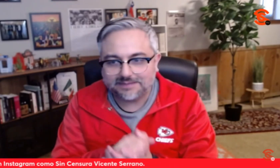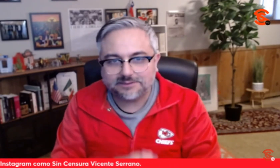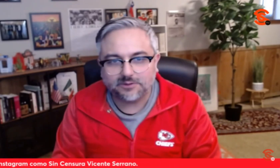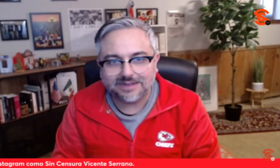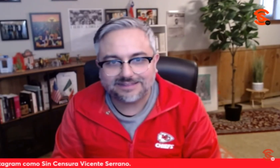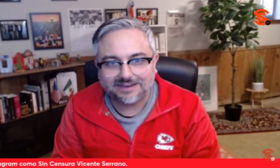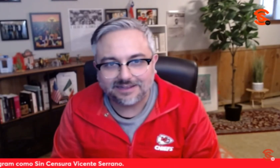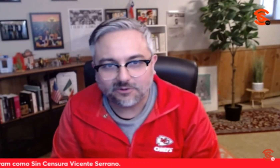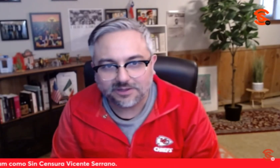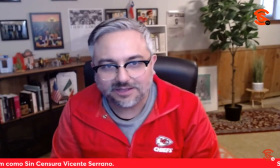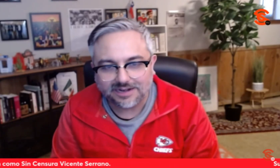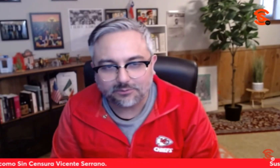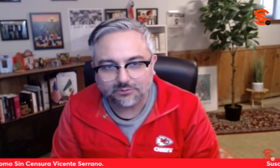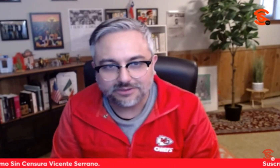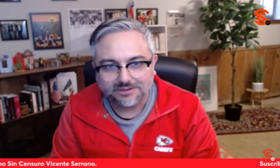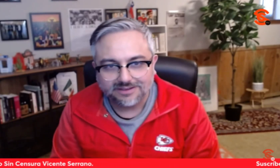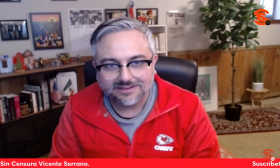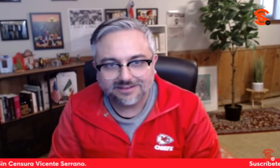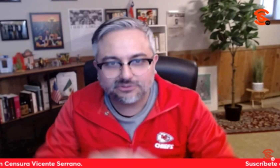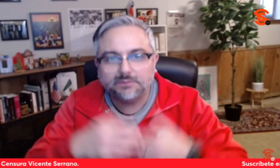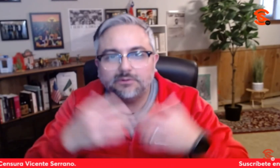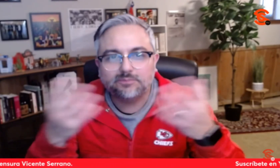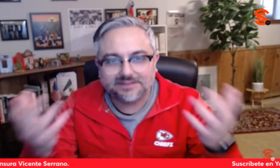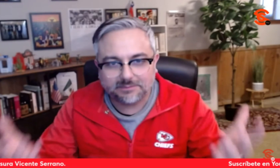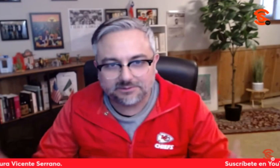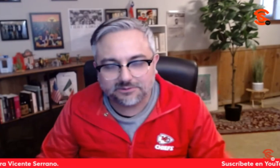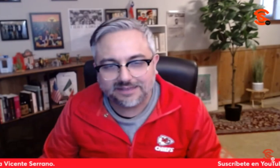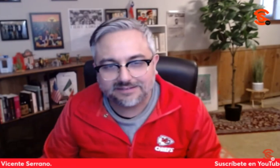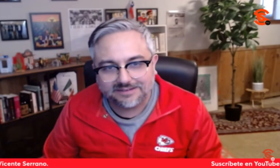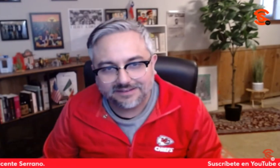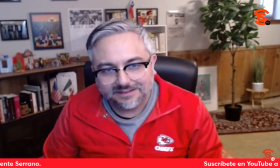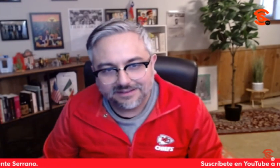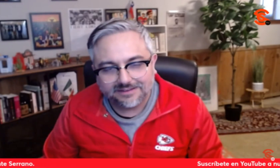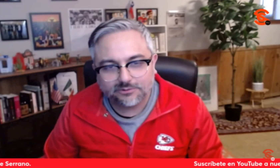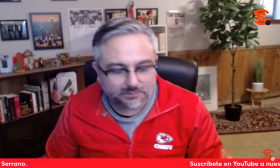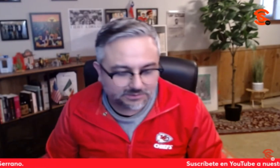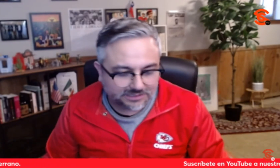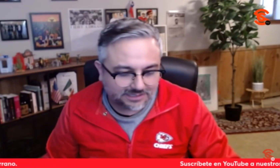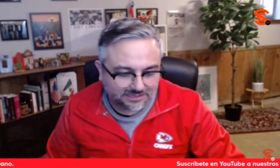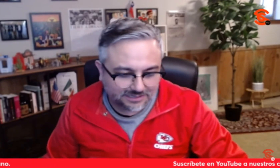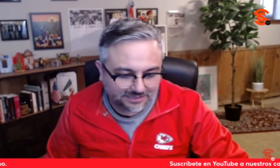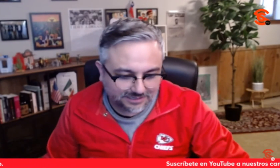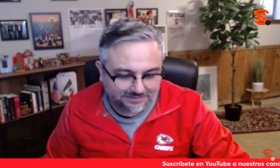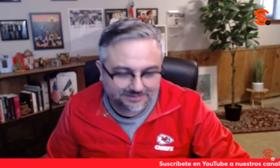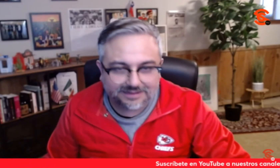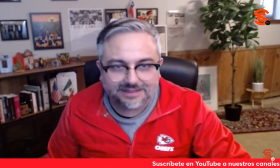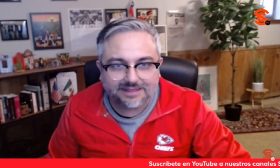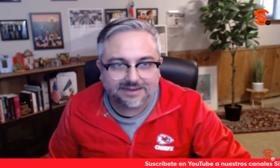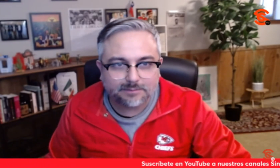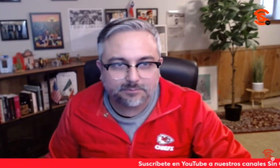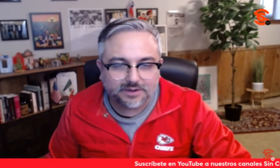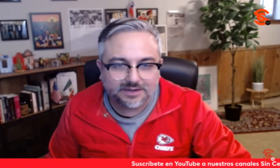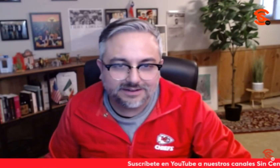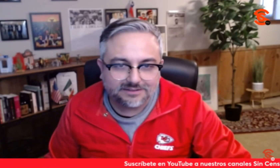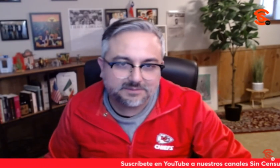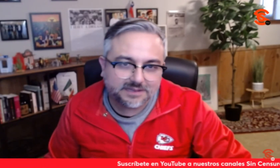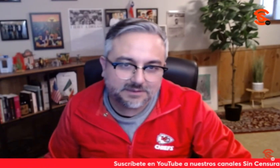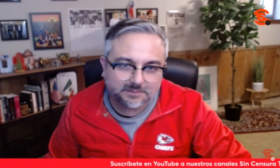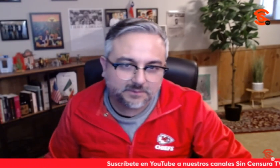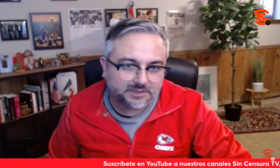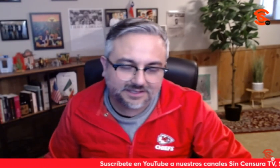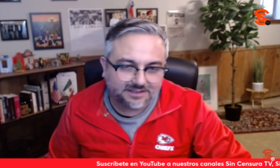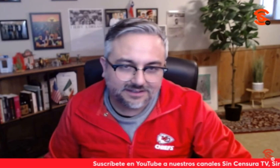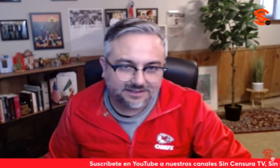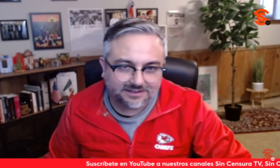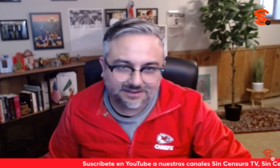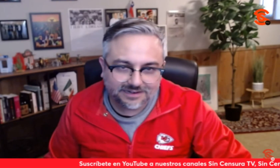al payasito de la tele, Jorge Ramos. Escuchemos los planteamientos que hace, escuchemos la zarandeada que le ponen,